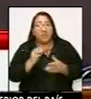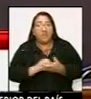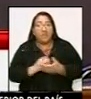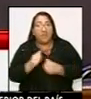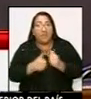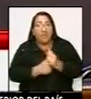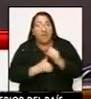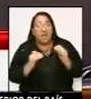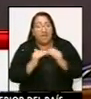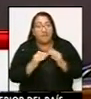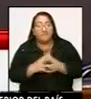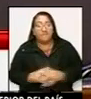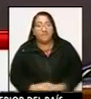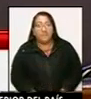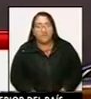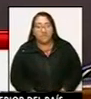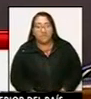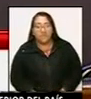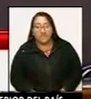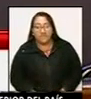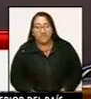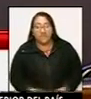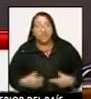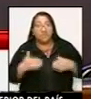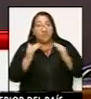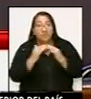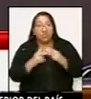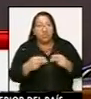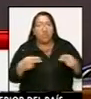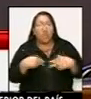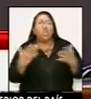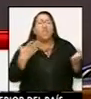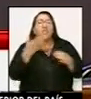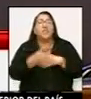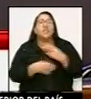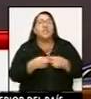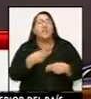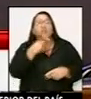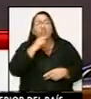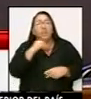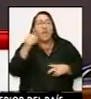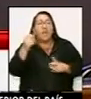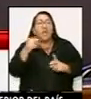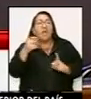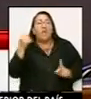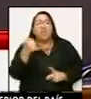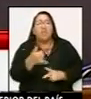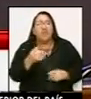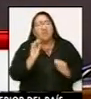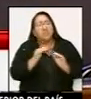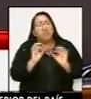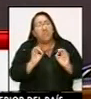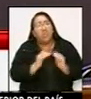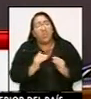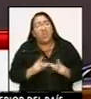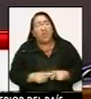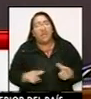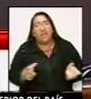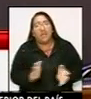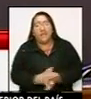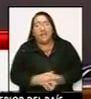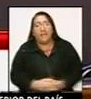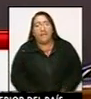dentro de casa? ¿Tenemos casas hogares? ¿A dónde regresan las mujeres violadas, violentadas? A sus mismos, con sus mismos